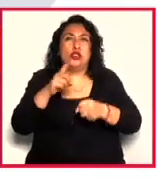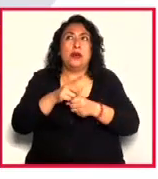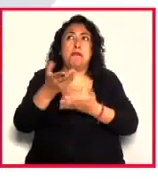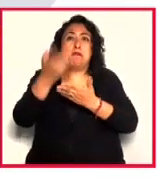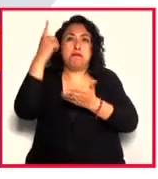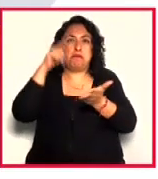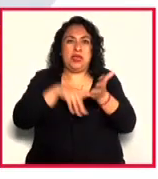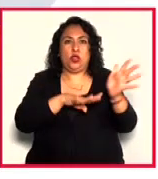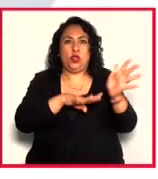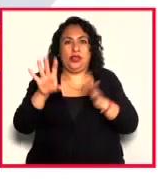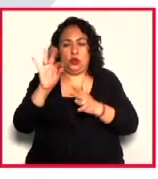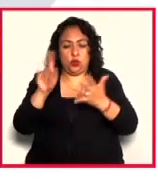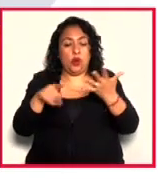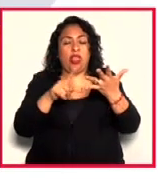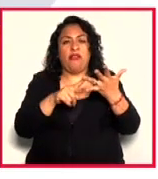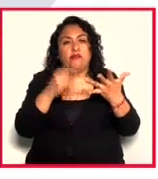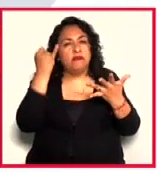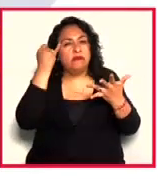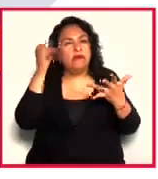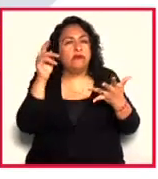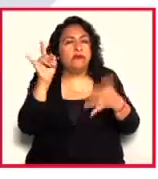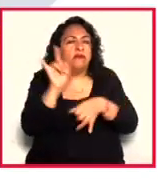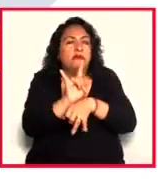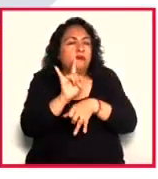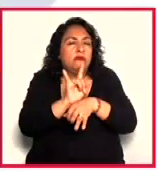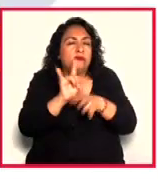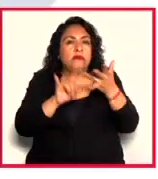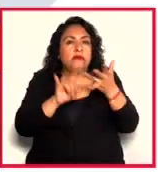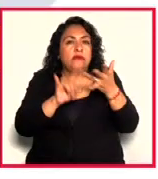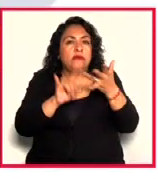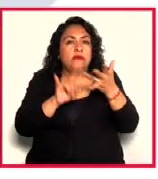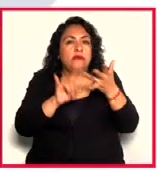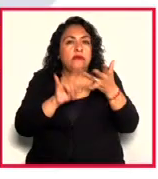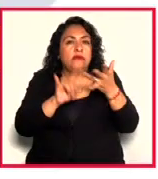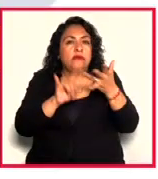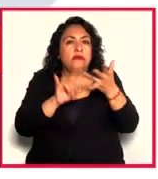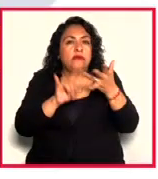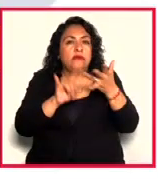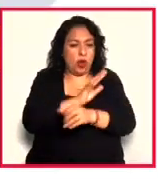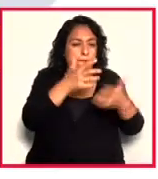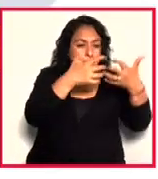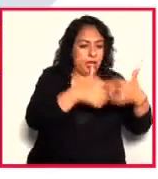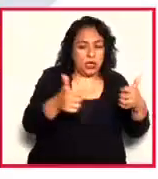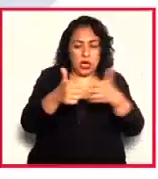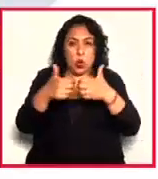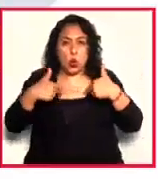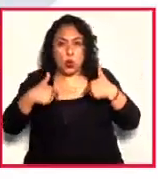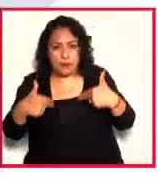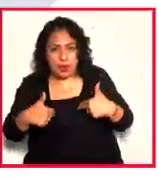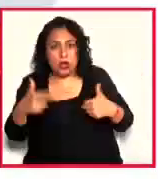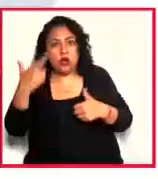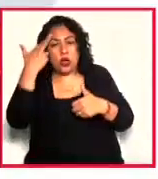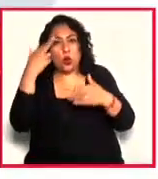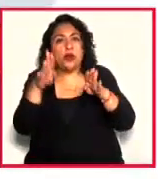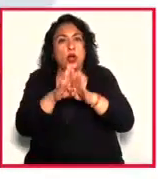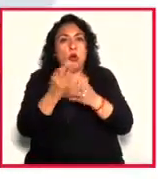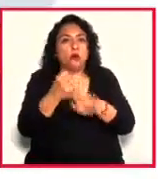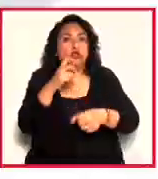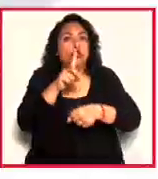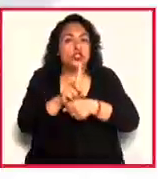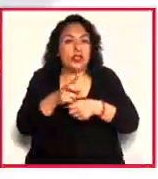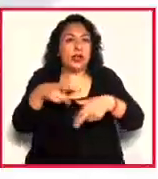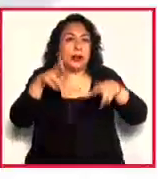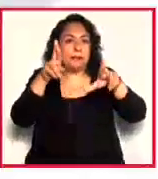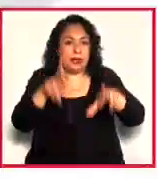1940. Ficción, que analiza el vínculo emocional de estas máquinas con los humanos y recuerda cómo la sociedad las ha representado en la